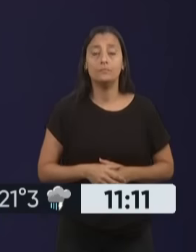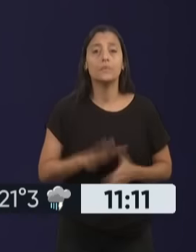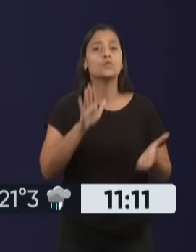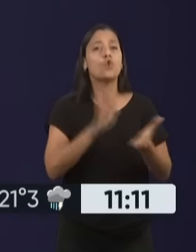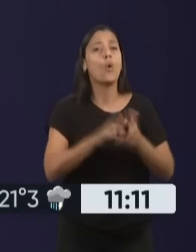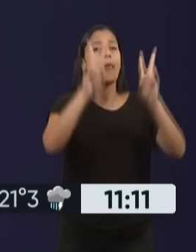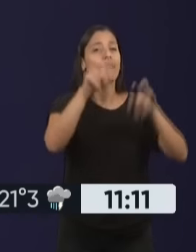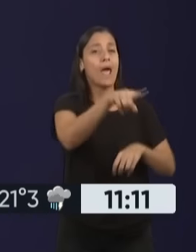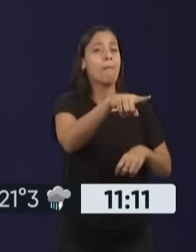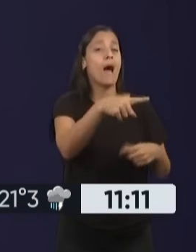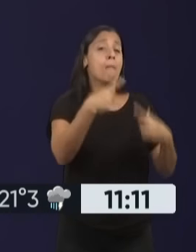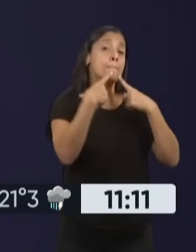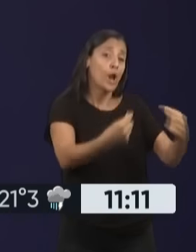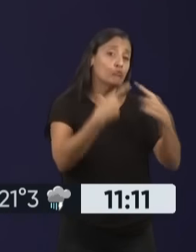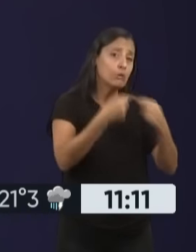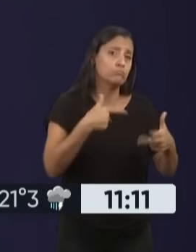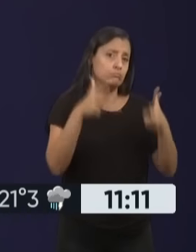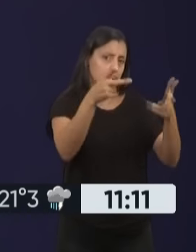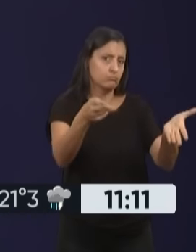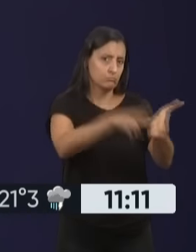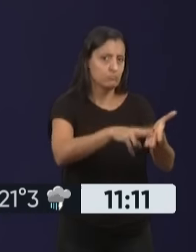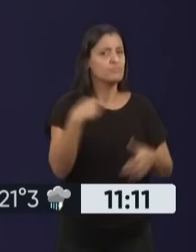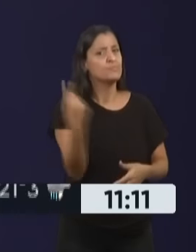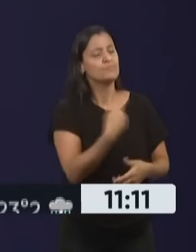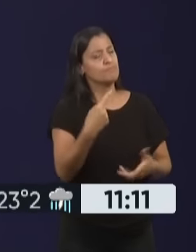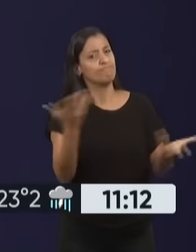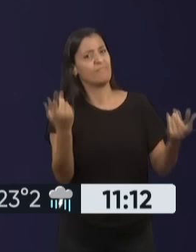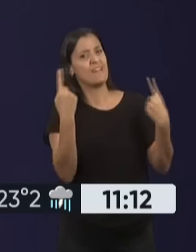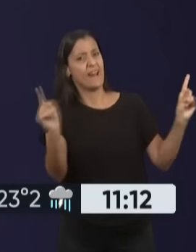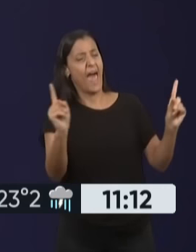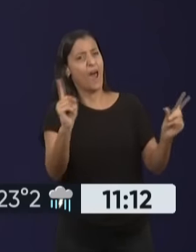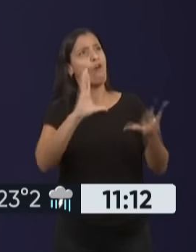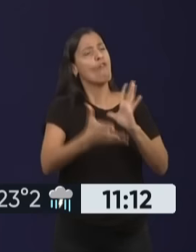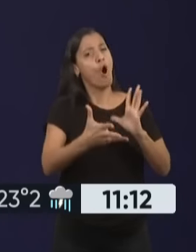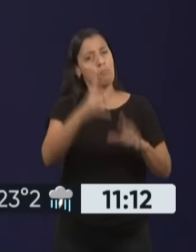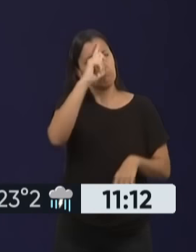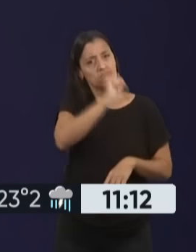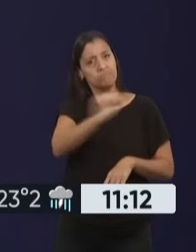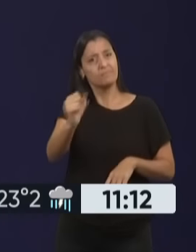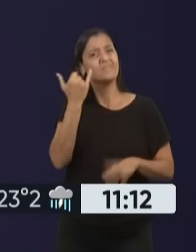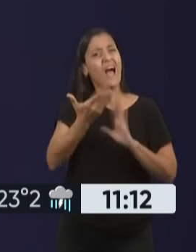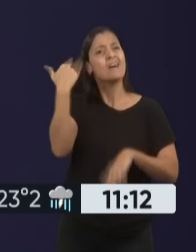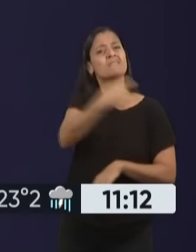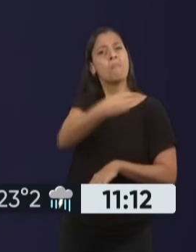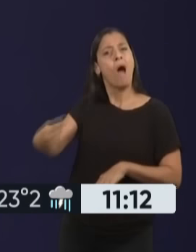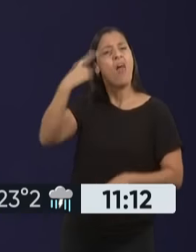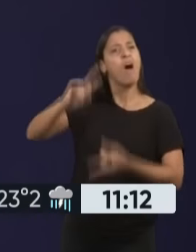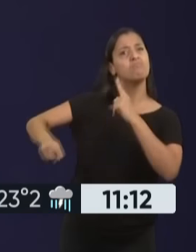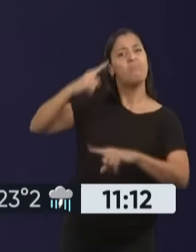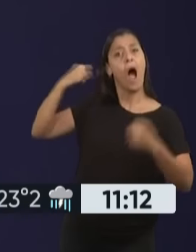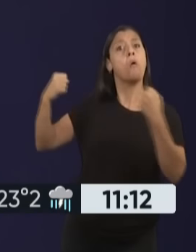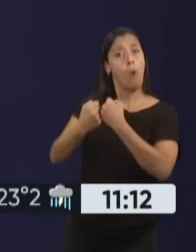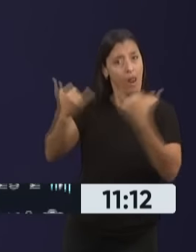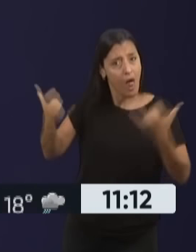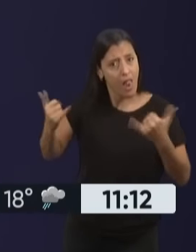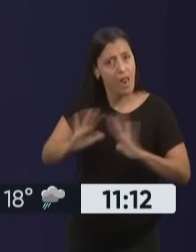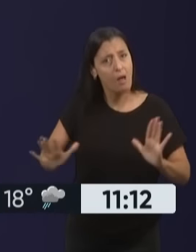al reclamo te repito nos llama la atención que habiéndonos puesto de acuerdo la semana pasada bueno evidentemente